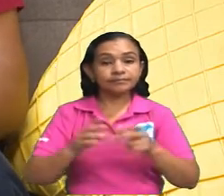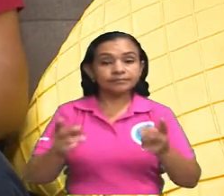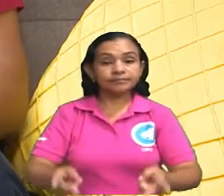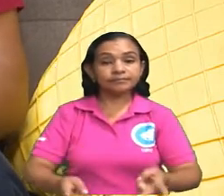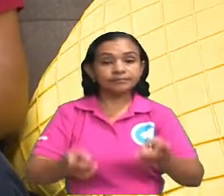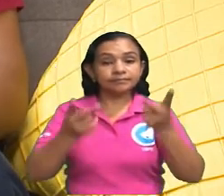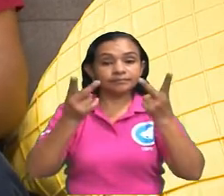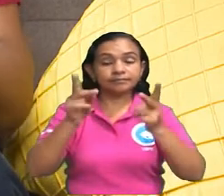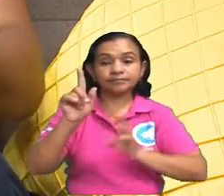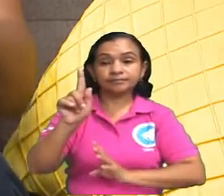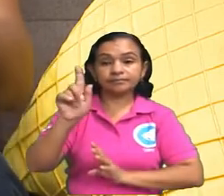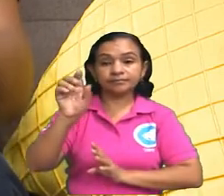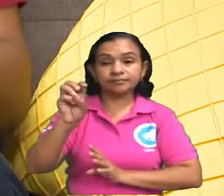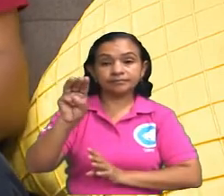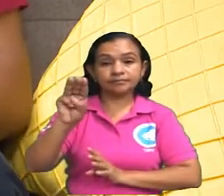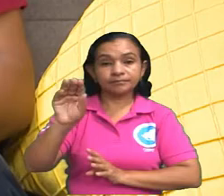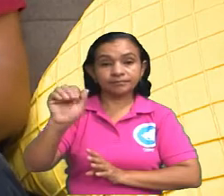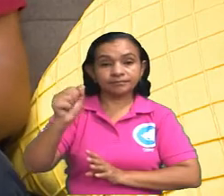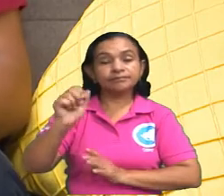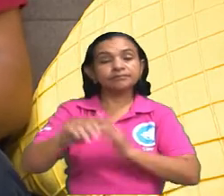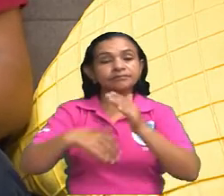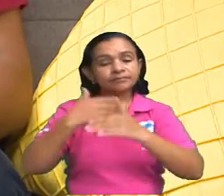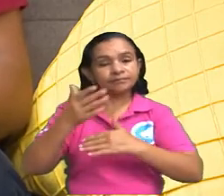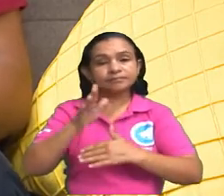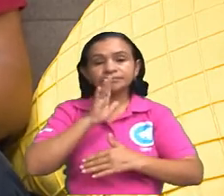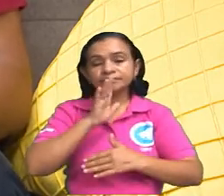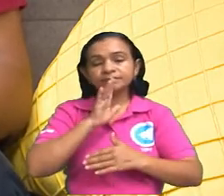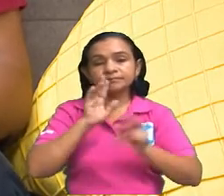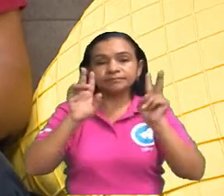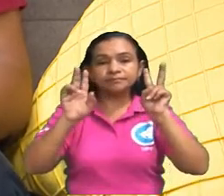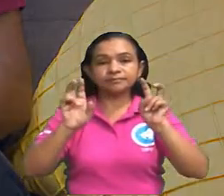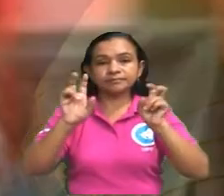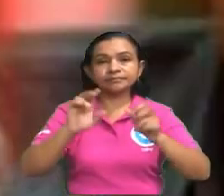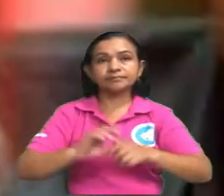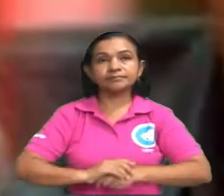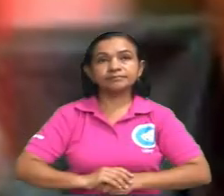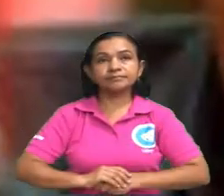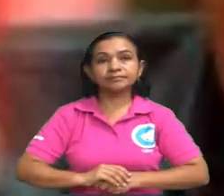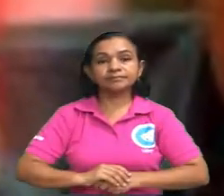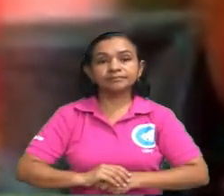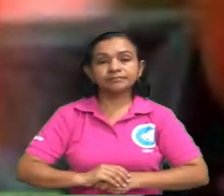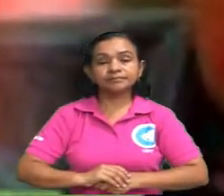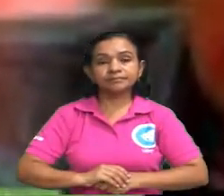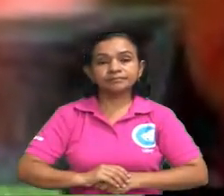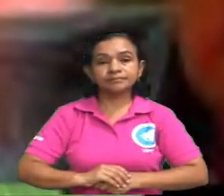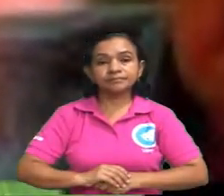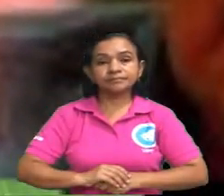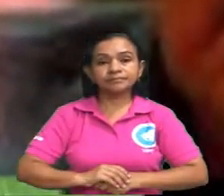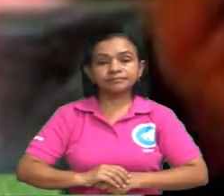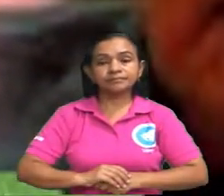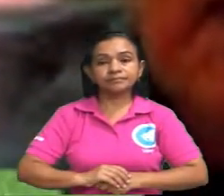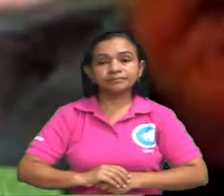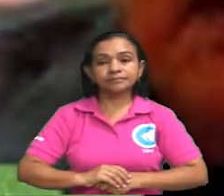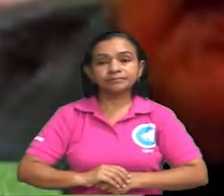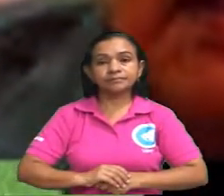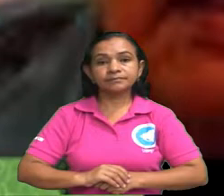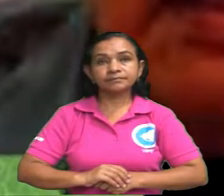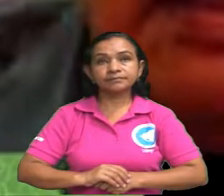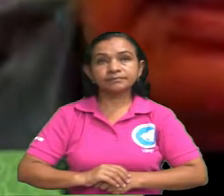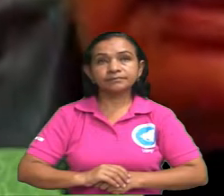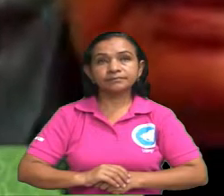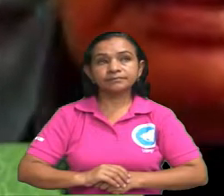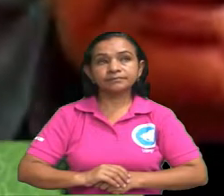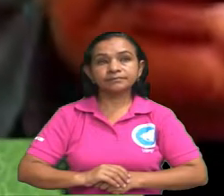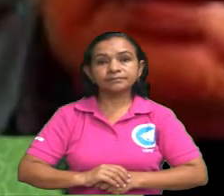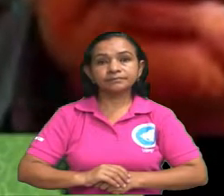y legado del comandante Tomás, y después haremos comentarios sobre esto. Cuba y Nicaragua recuerdan a los